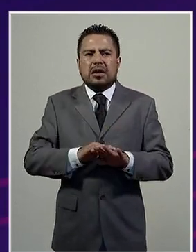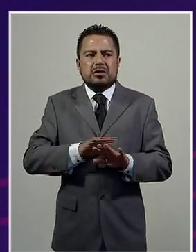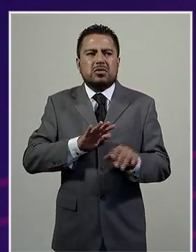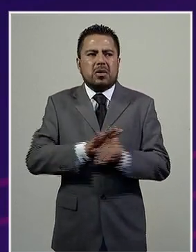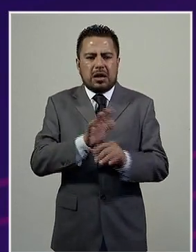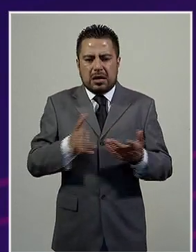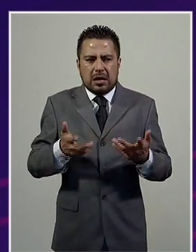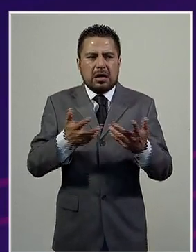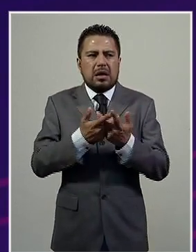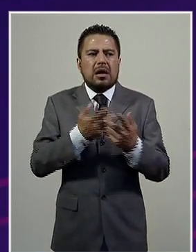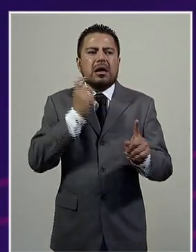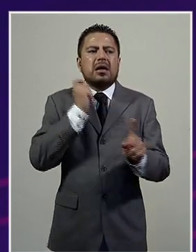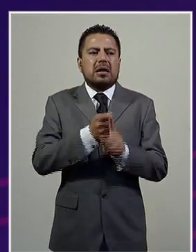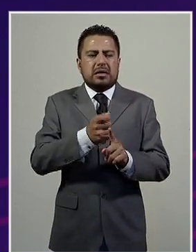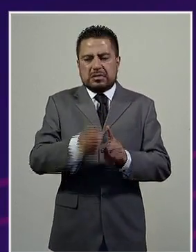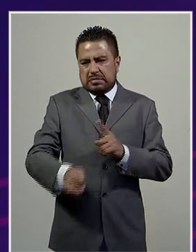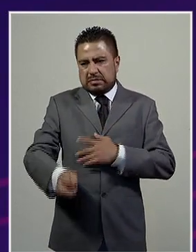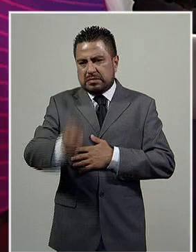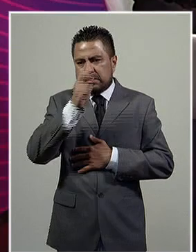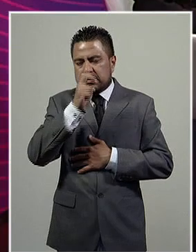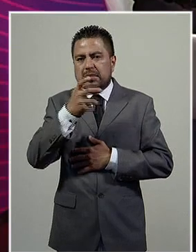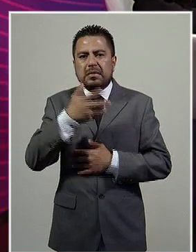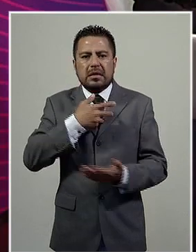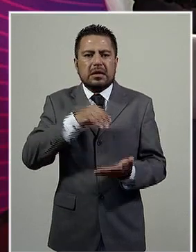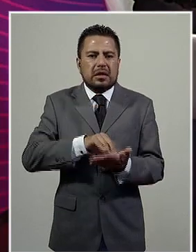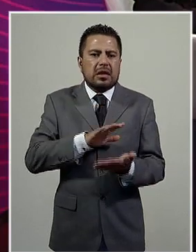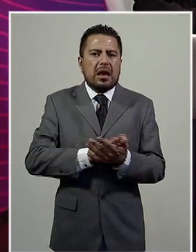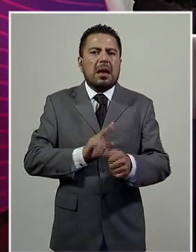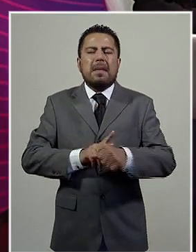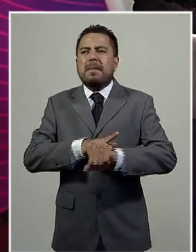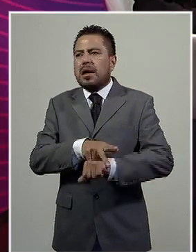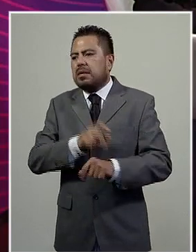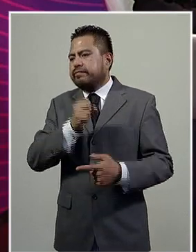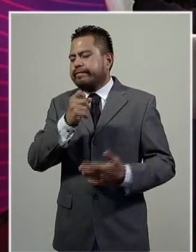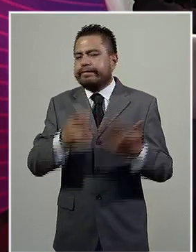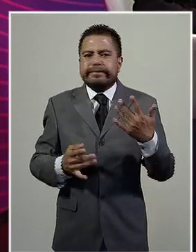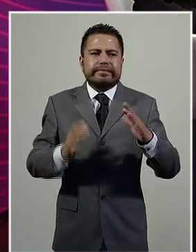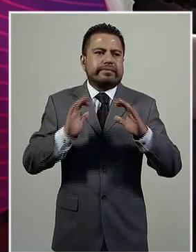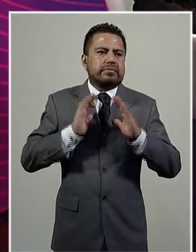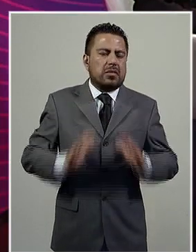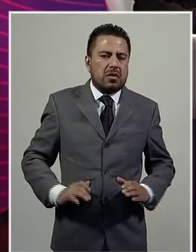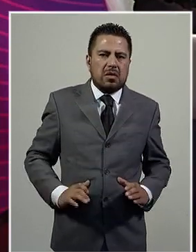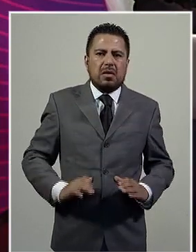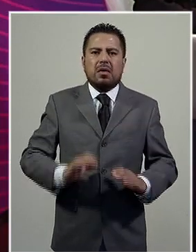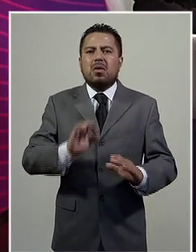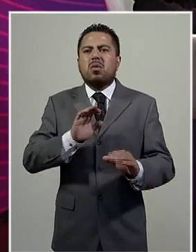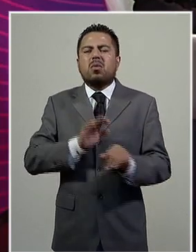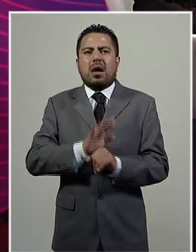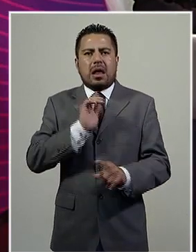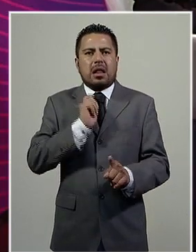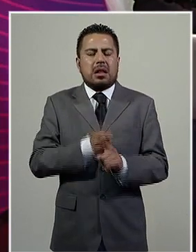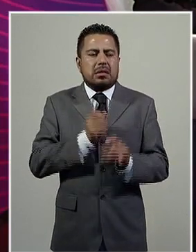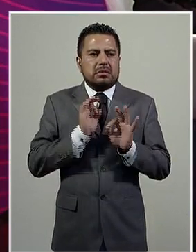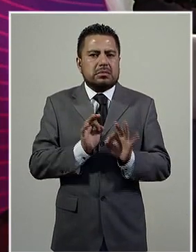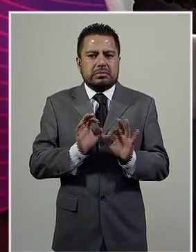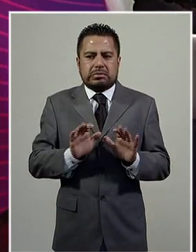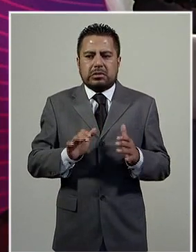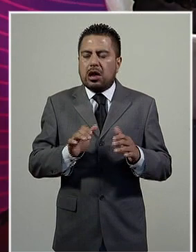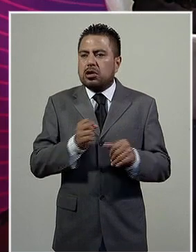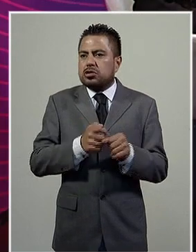contraste entre estas exigencias de tener un cierto tono de piel, de tener un cierto físico, con la realidad de nuestra